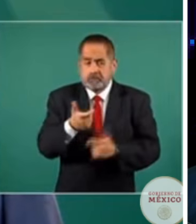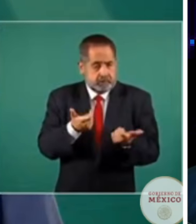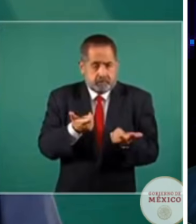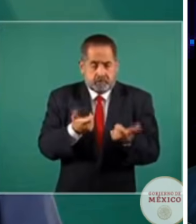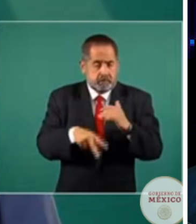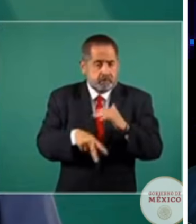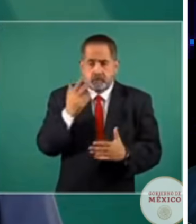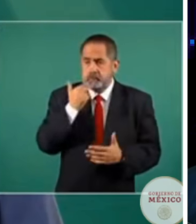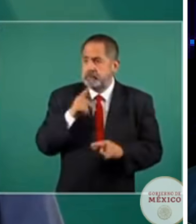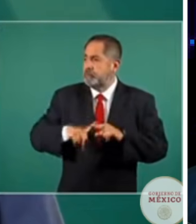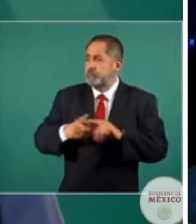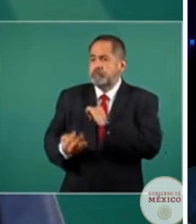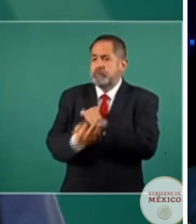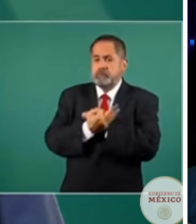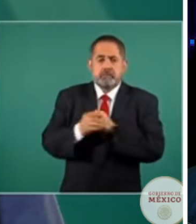defensa,